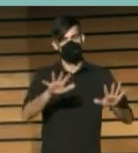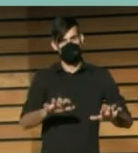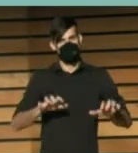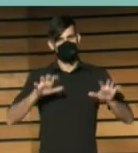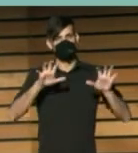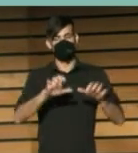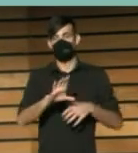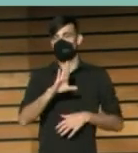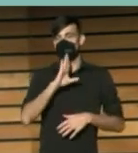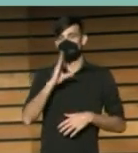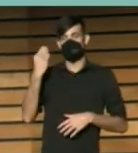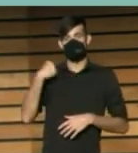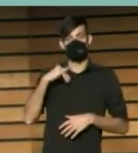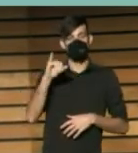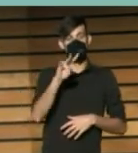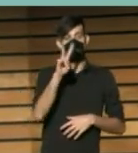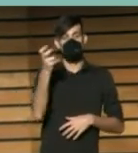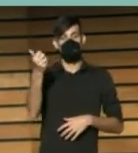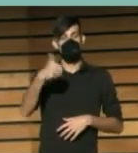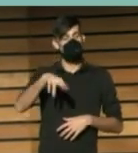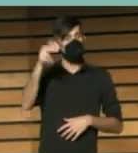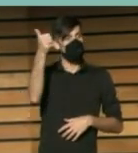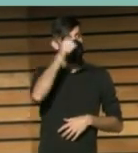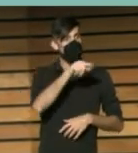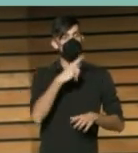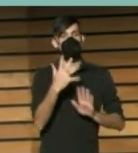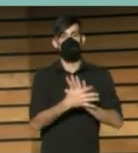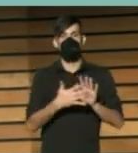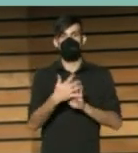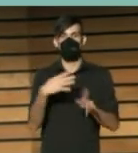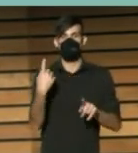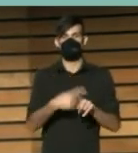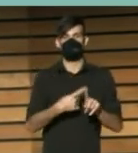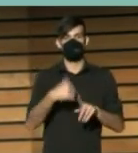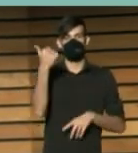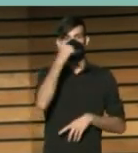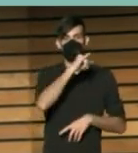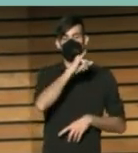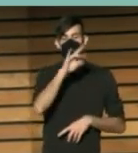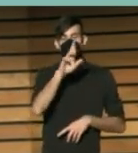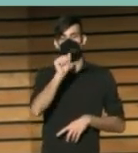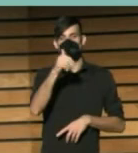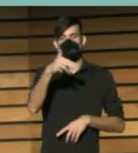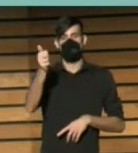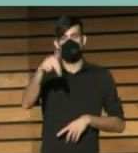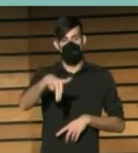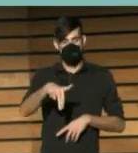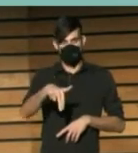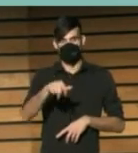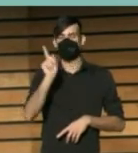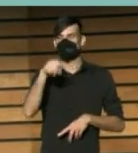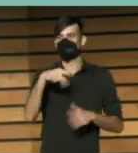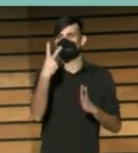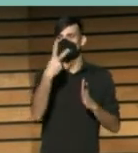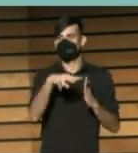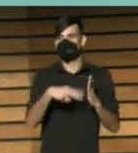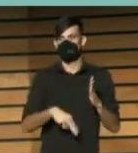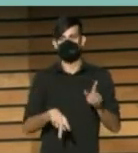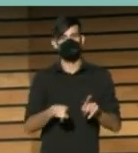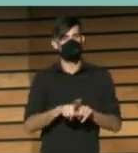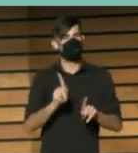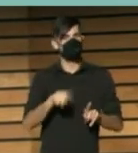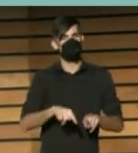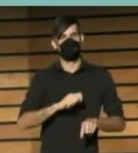estaba diciendo Juan respecto de su sobrino Ramón. La lectura es